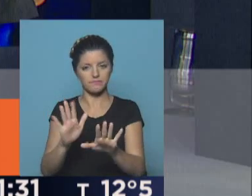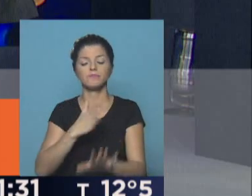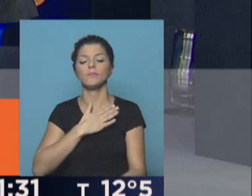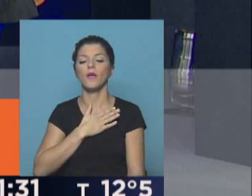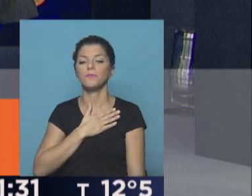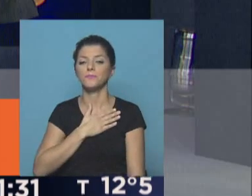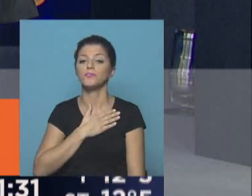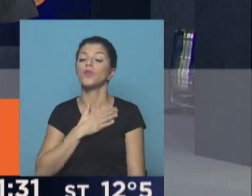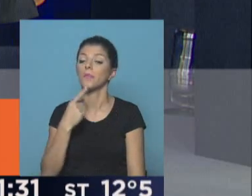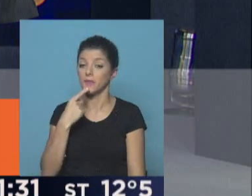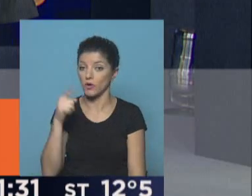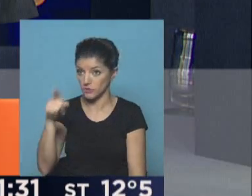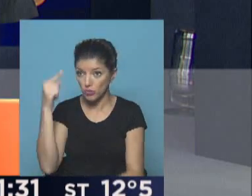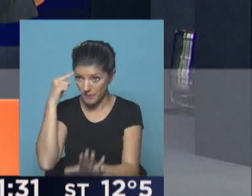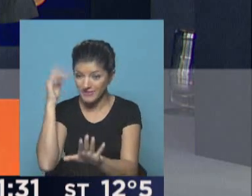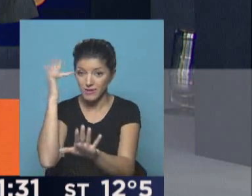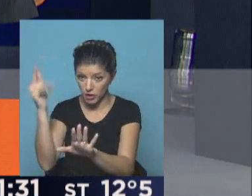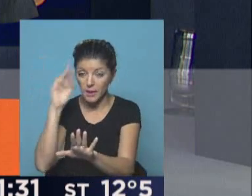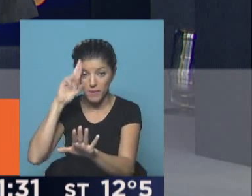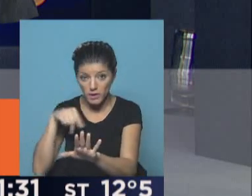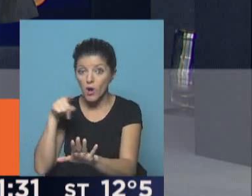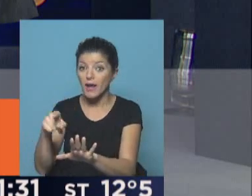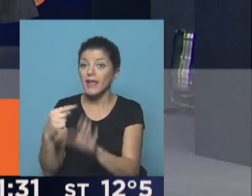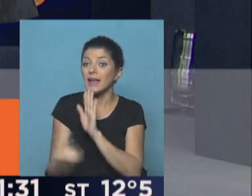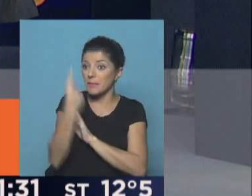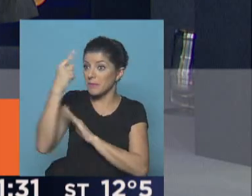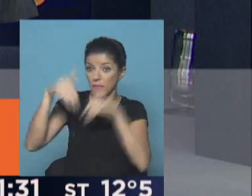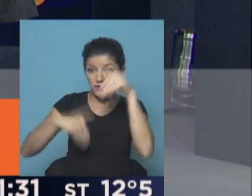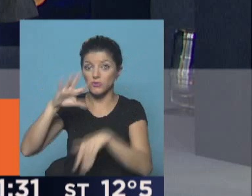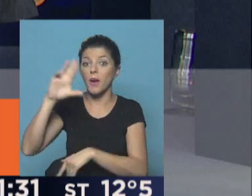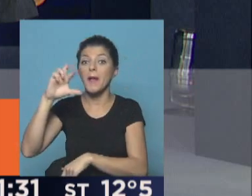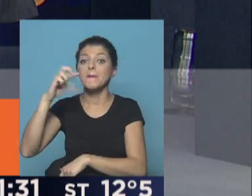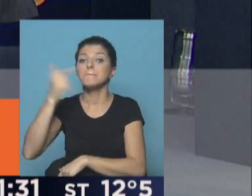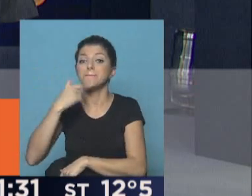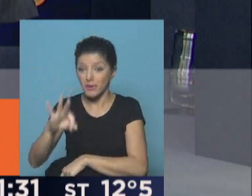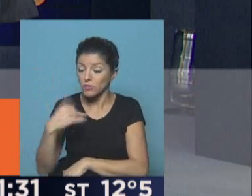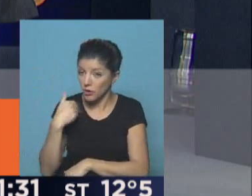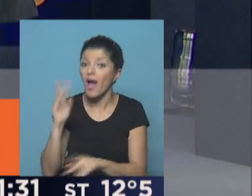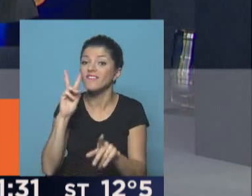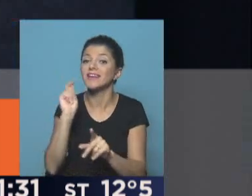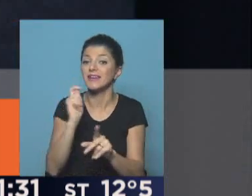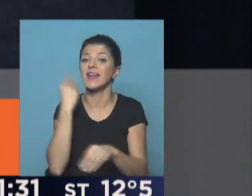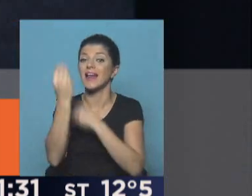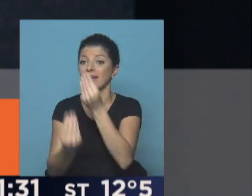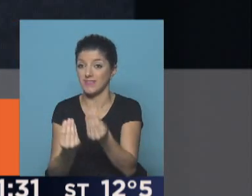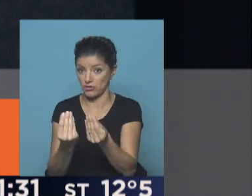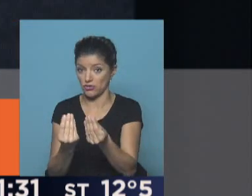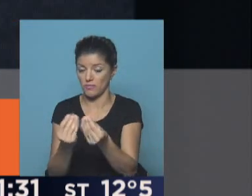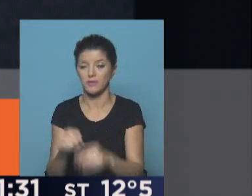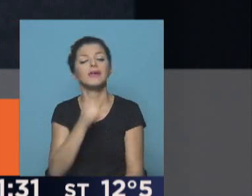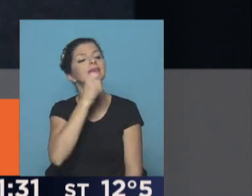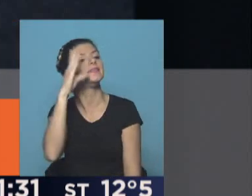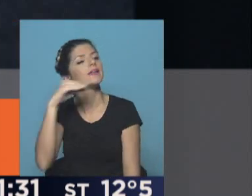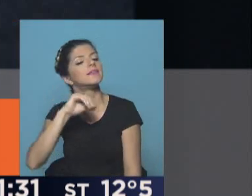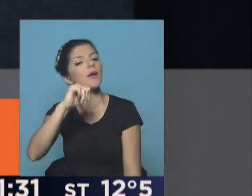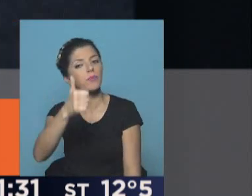adhieren a las ideas del peronismo tenían la posibilidad que él la paso resolveremos quién era el candidato del espacio y es si a cristina le va bien